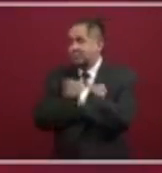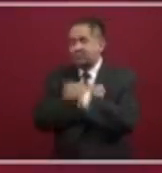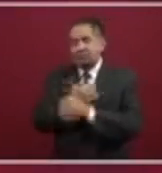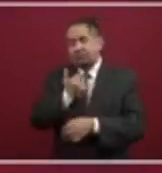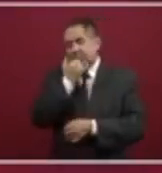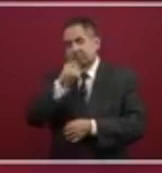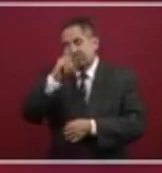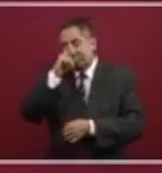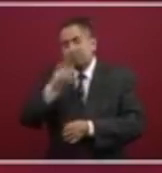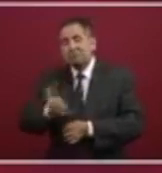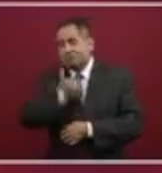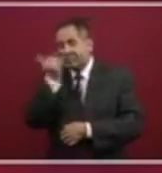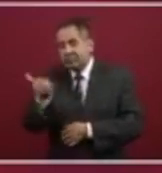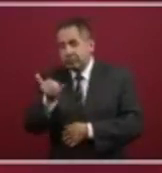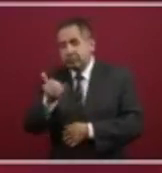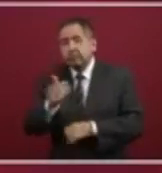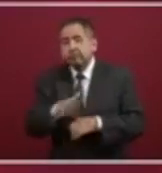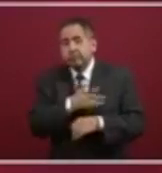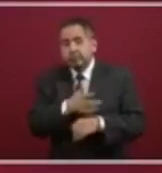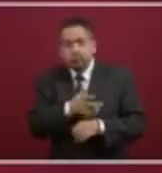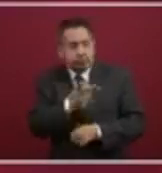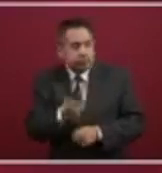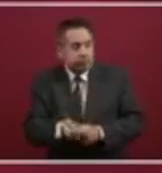educativa, el